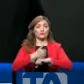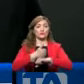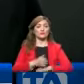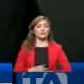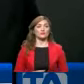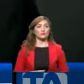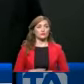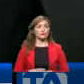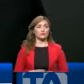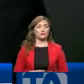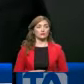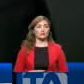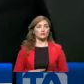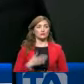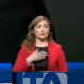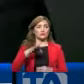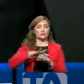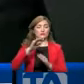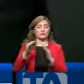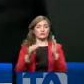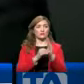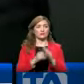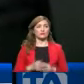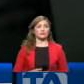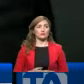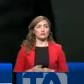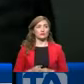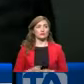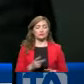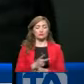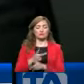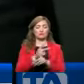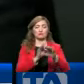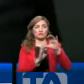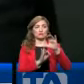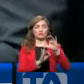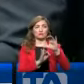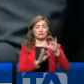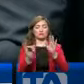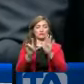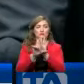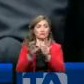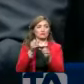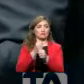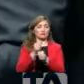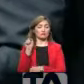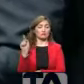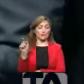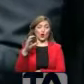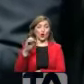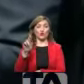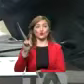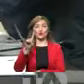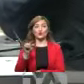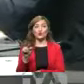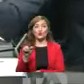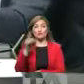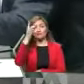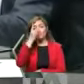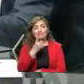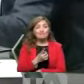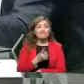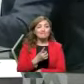competente. Mi voto es en contra. Cuidado este pleno, haga algo. Y Cristian Cruz evidenció que están tomando esa